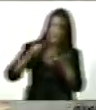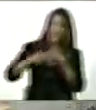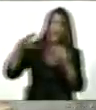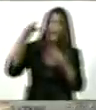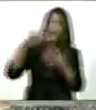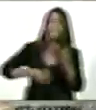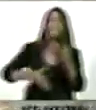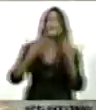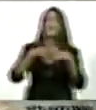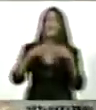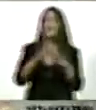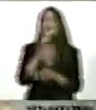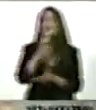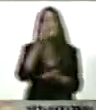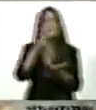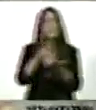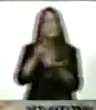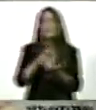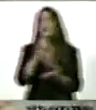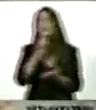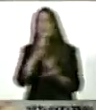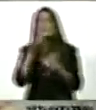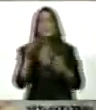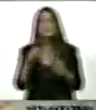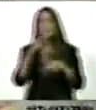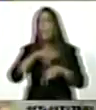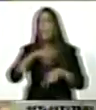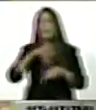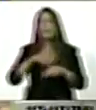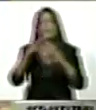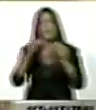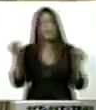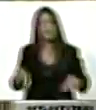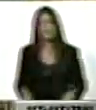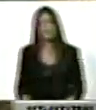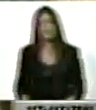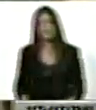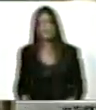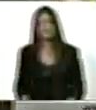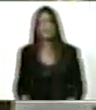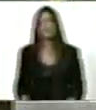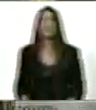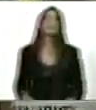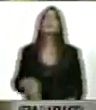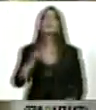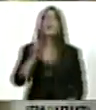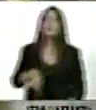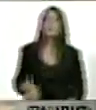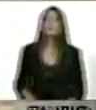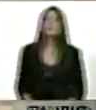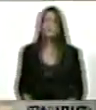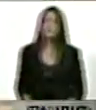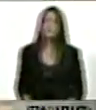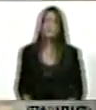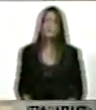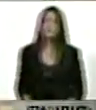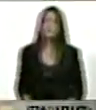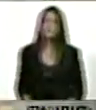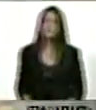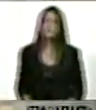quiénes participaron, quiénes asistieron, dónde fueron, cuándo fueron y a qué hora. Hasta el mismo momento en